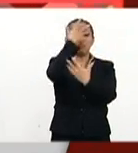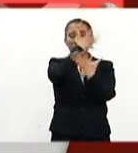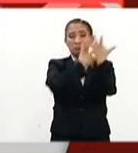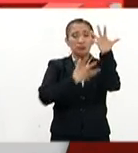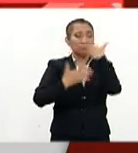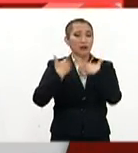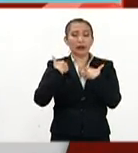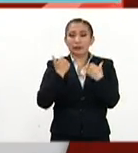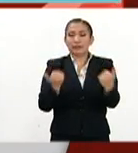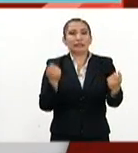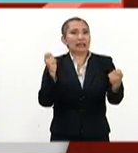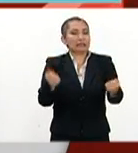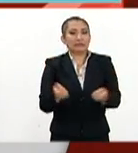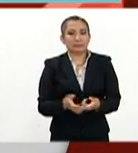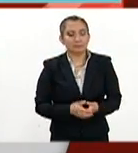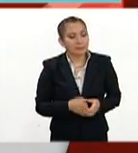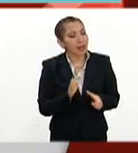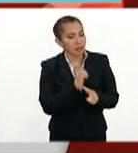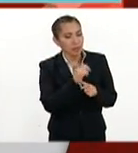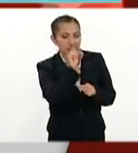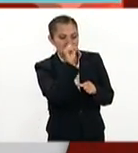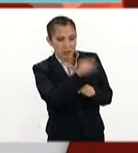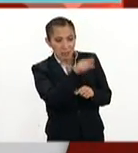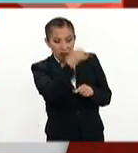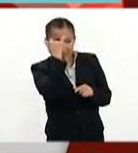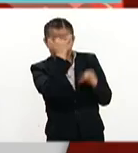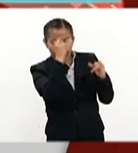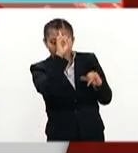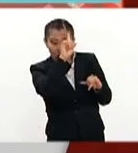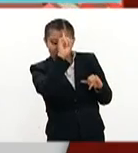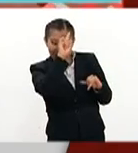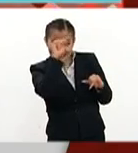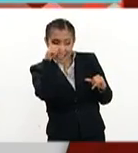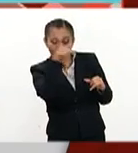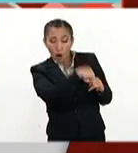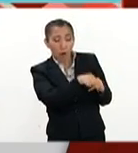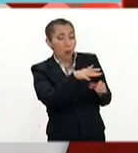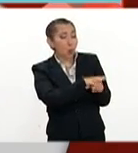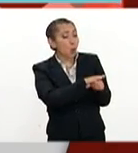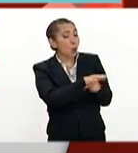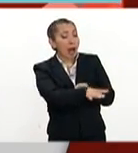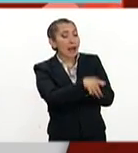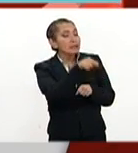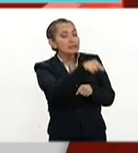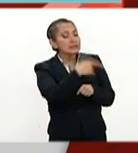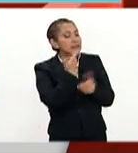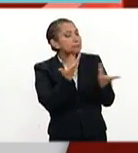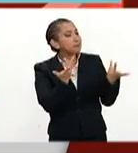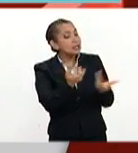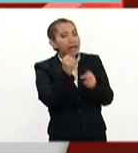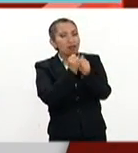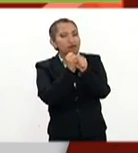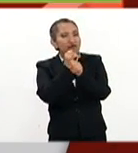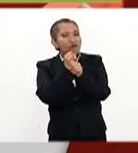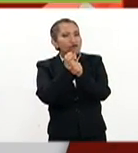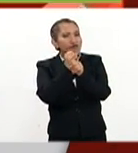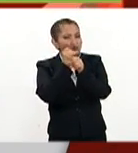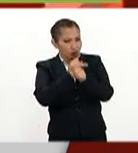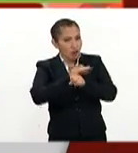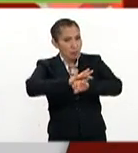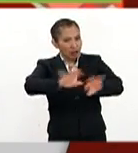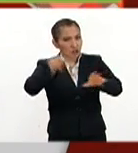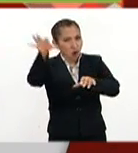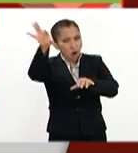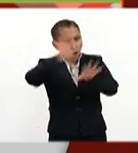confusa que ya no sabemos qué hacer, ¿no? Entonces, bueno, justamente la idea del Consejo fue tomar información de primera mano,